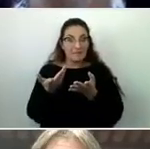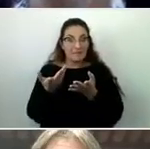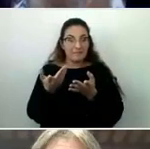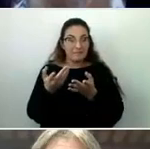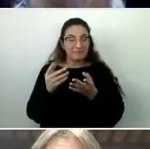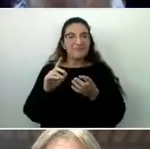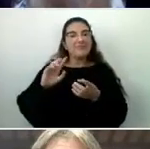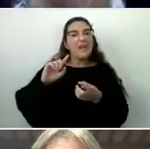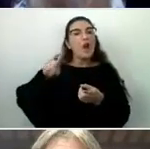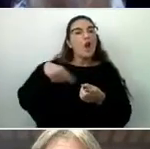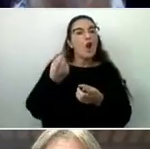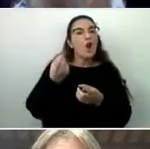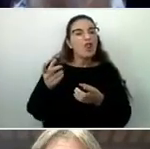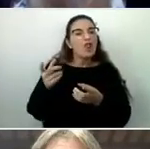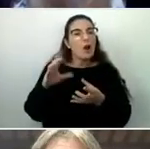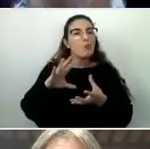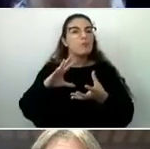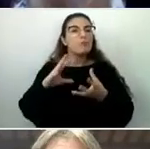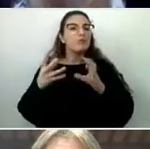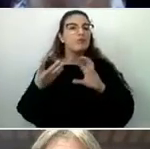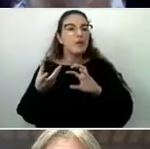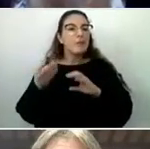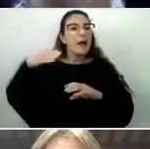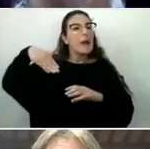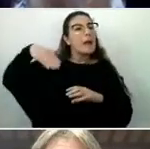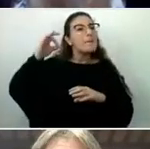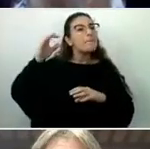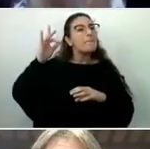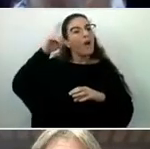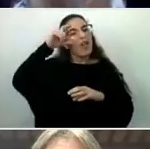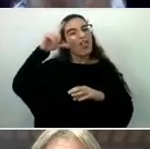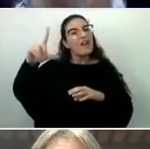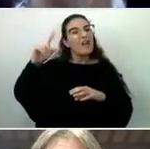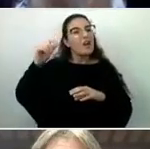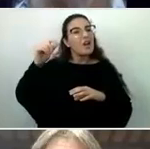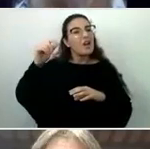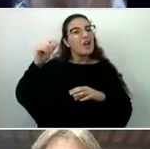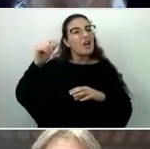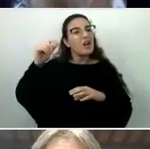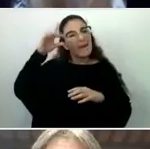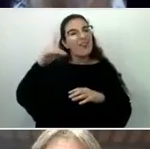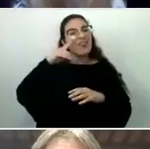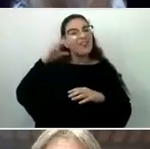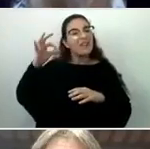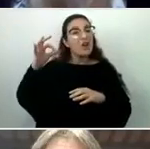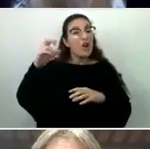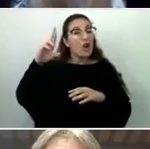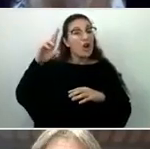Modelo Médico Rehabilitador, ¿no? El Modelo Médico Rehabilitador, que tiene un enfoque